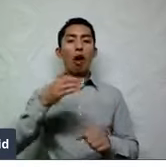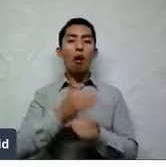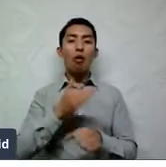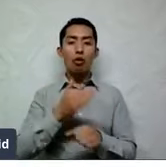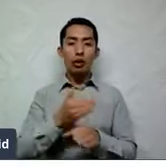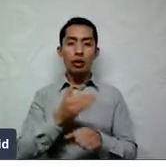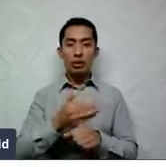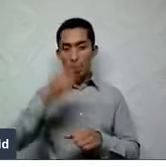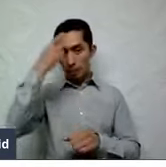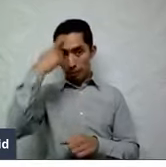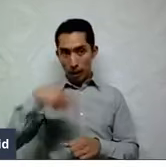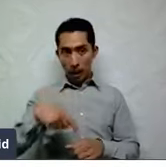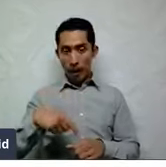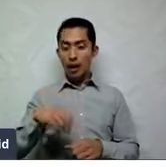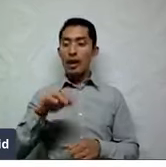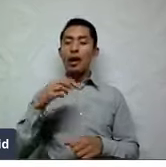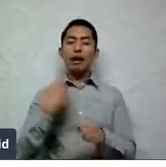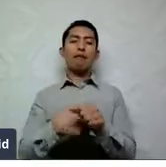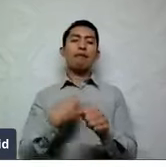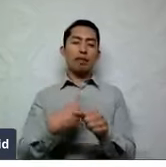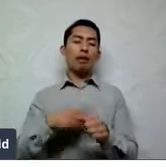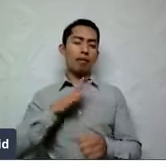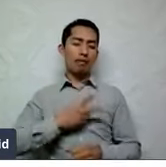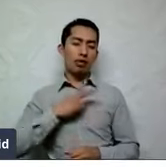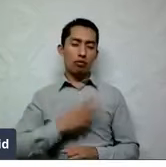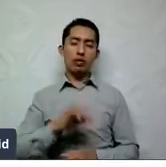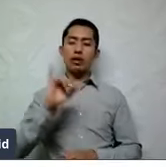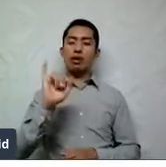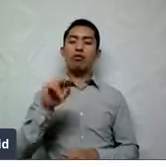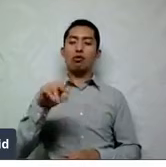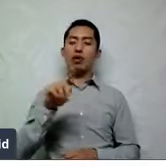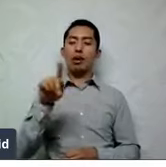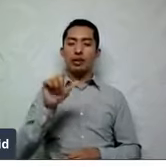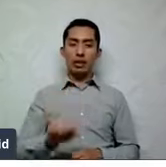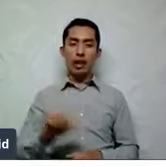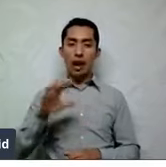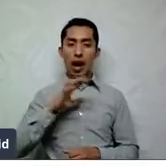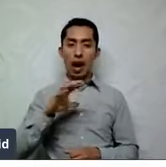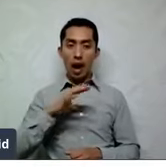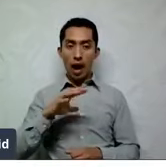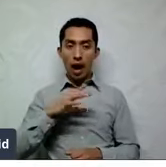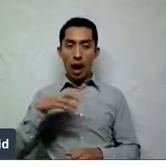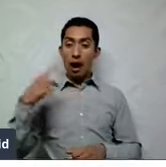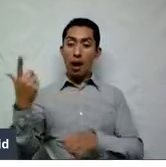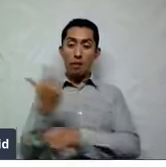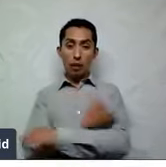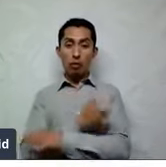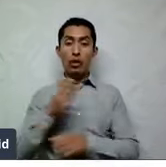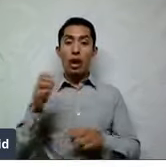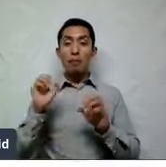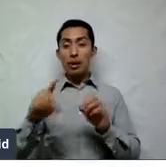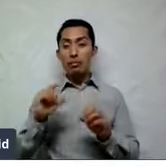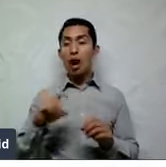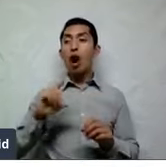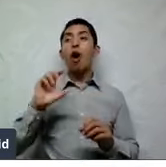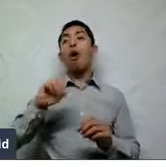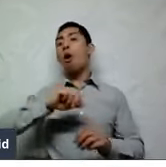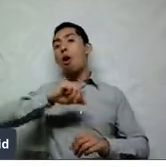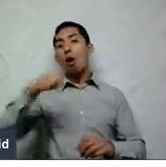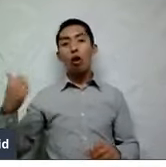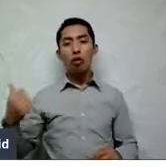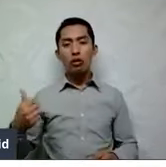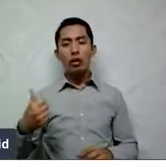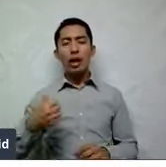momento al virus de la influenza, es decir, si es de esta estación o es la misma cada año, doctor. Es una